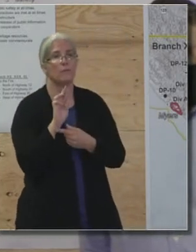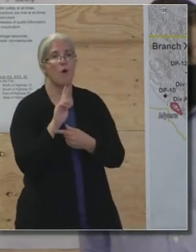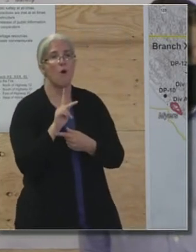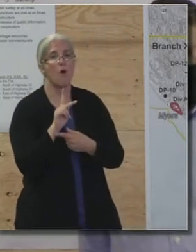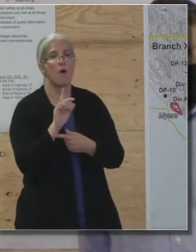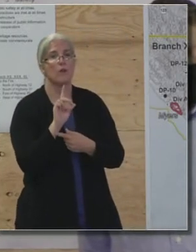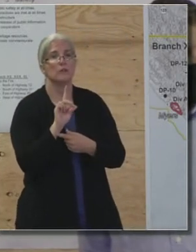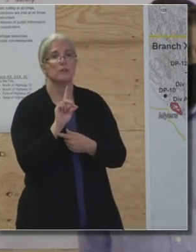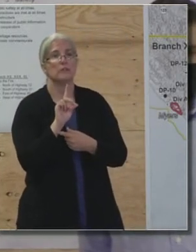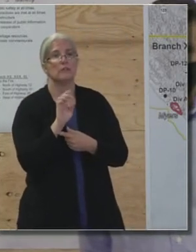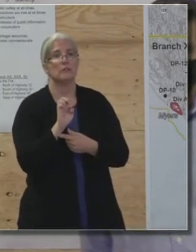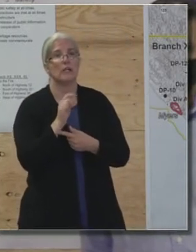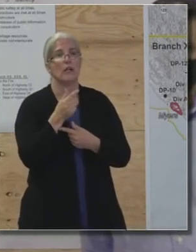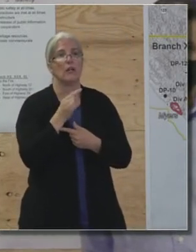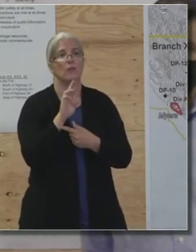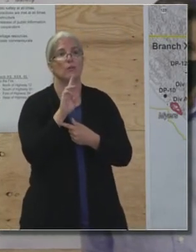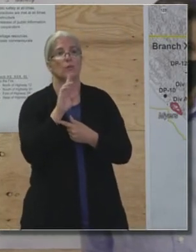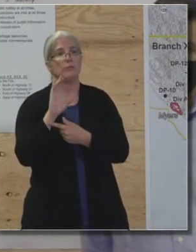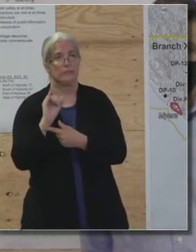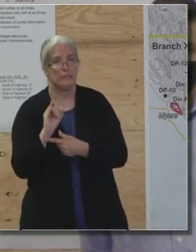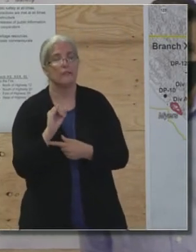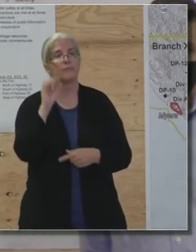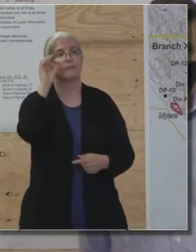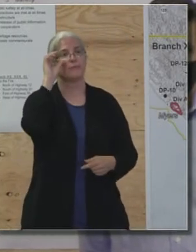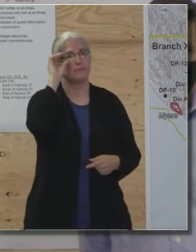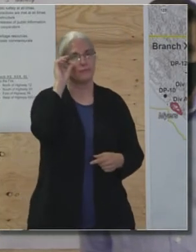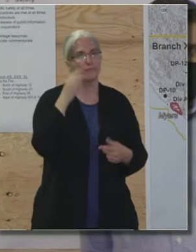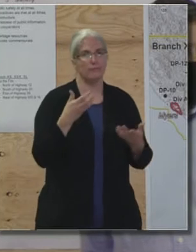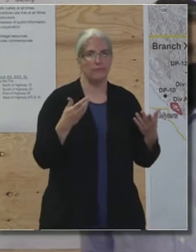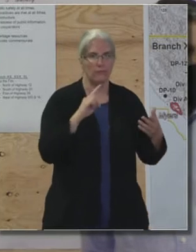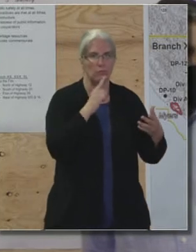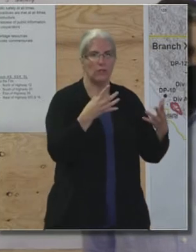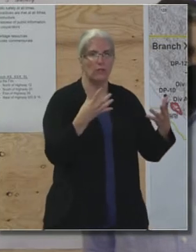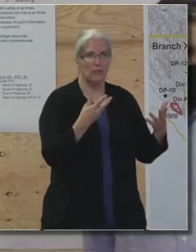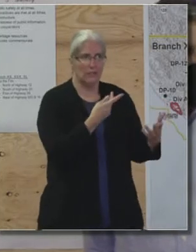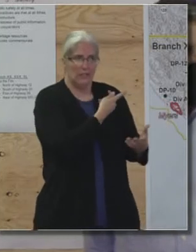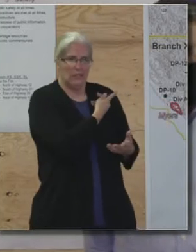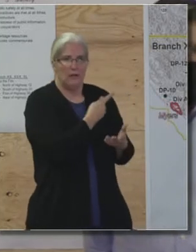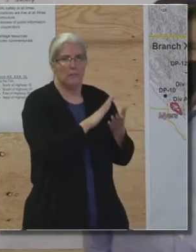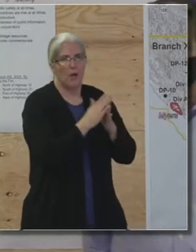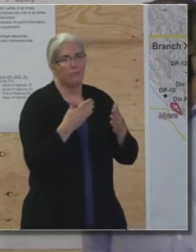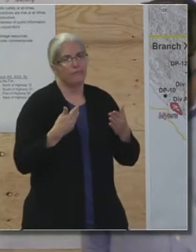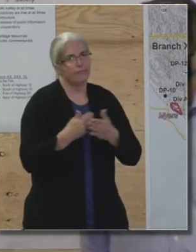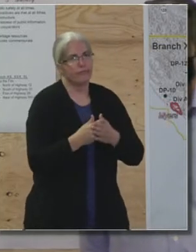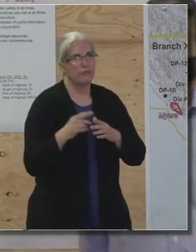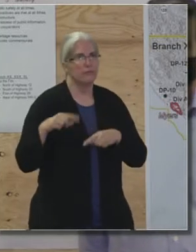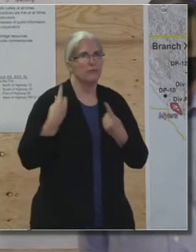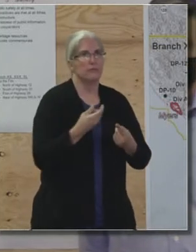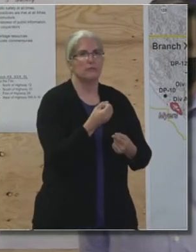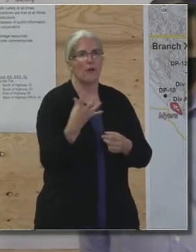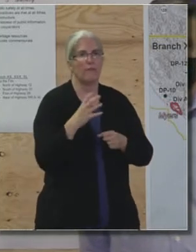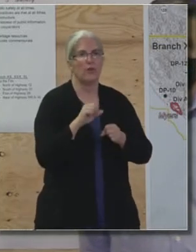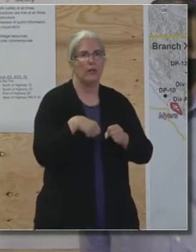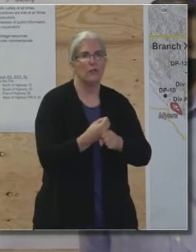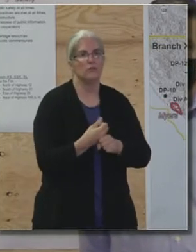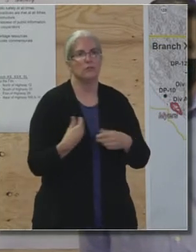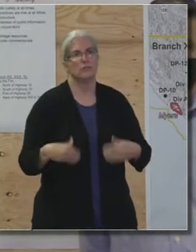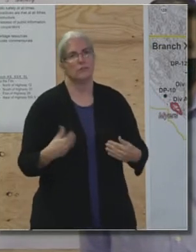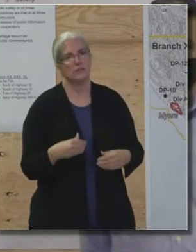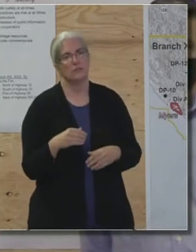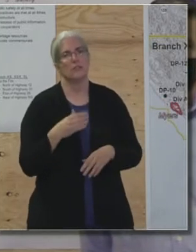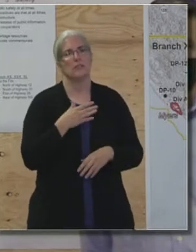hemos llegado a ser buenos amigos en estos pasados años tampoco y el resto de ustedes nuevamente